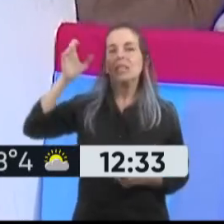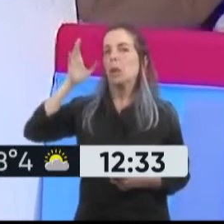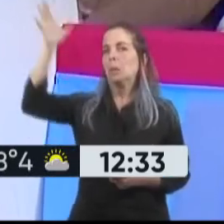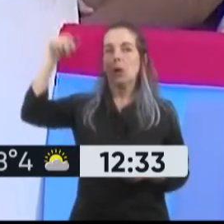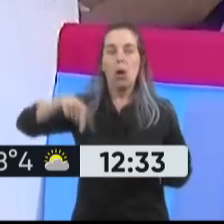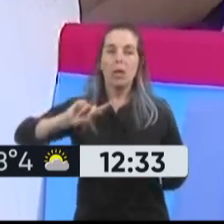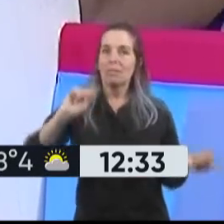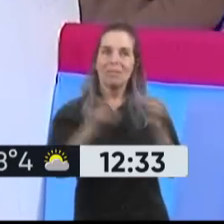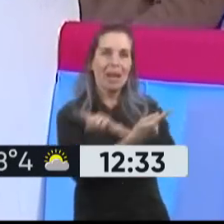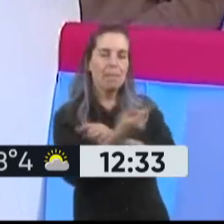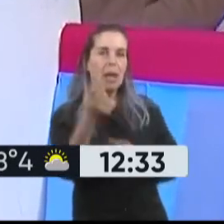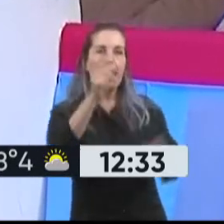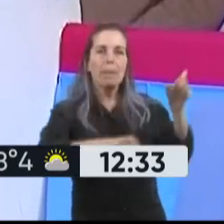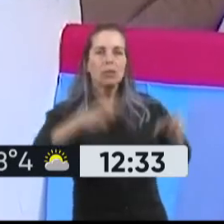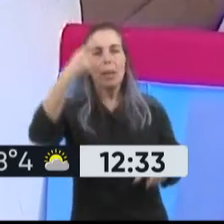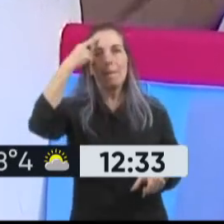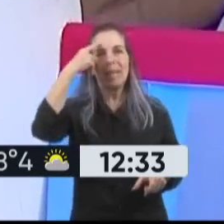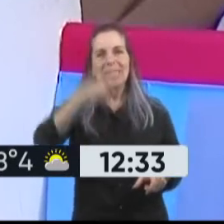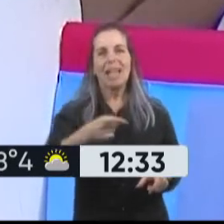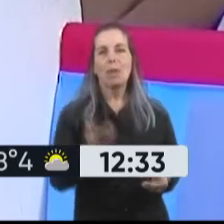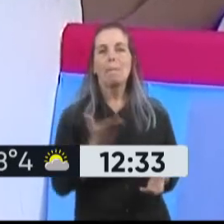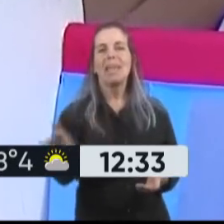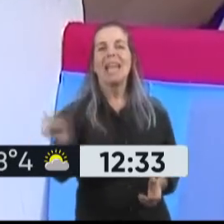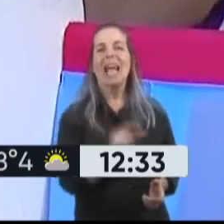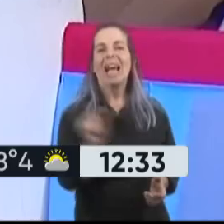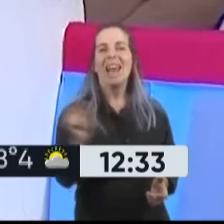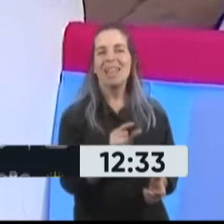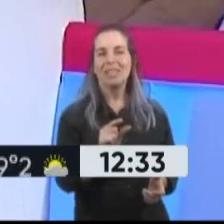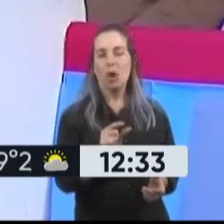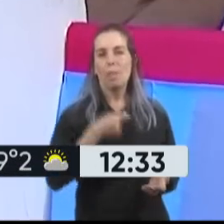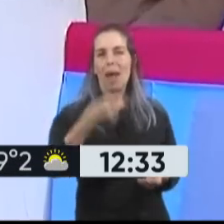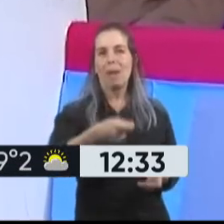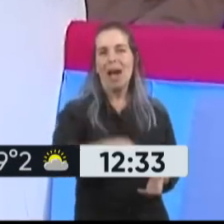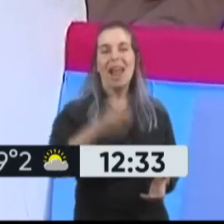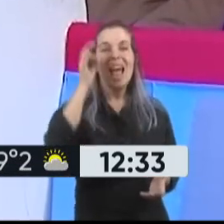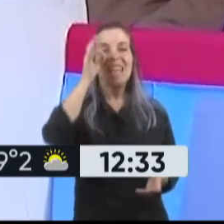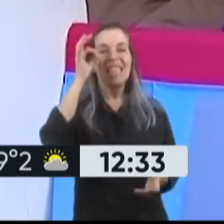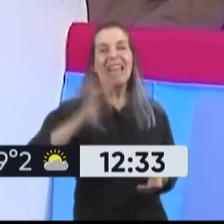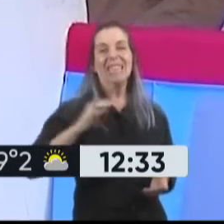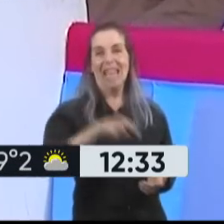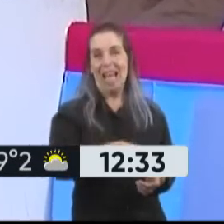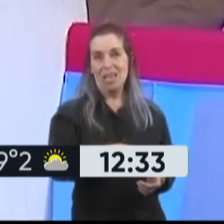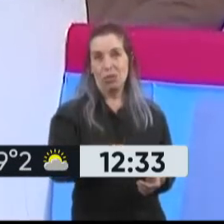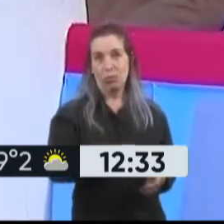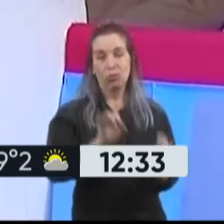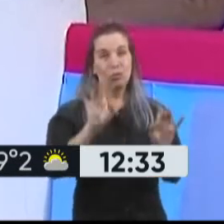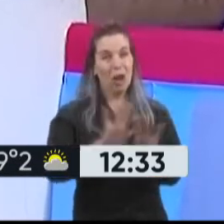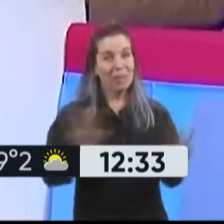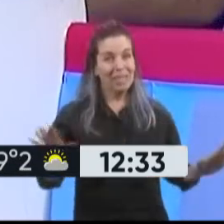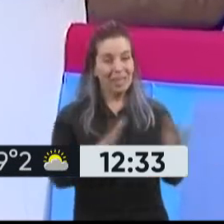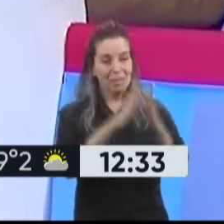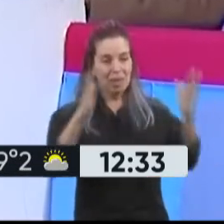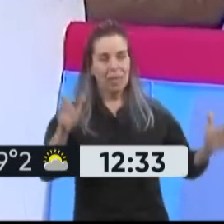los créditos hipotecarios a 30 años. Y solamente pasaron 8 meses.